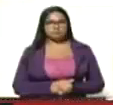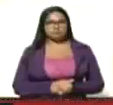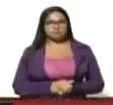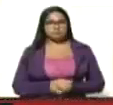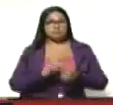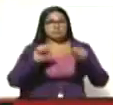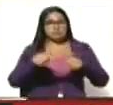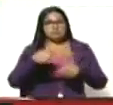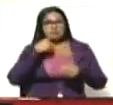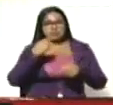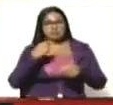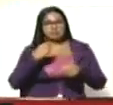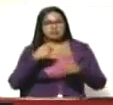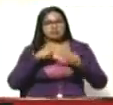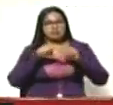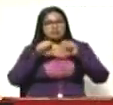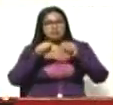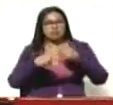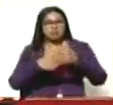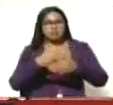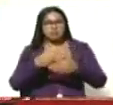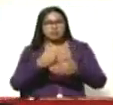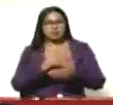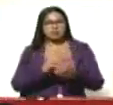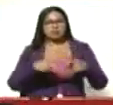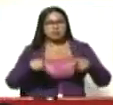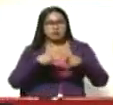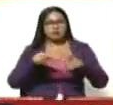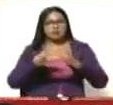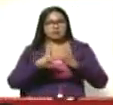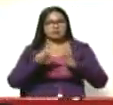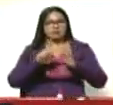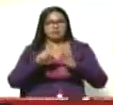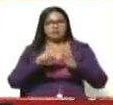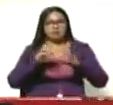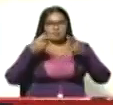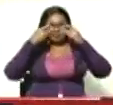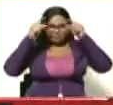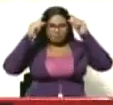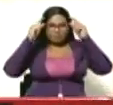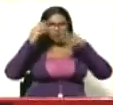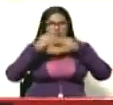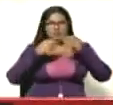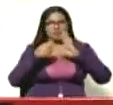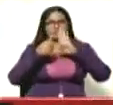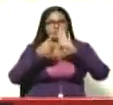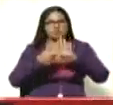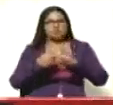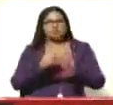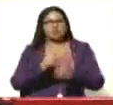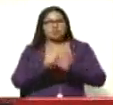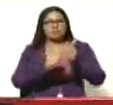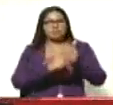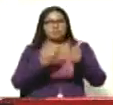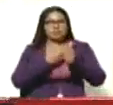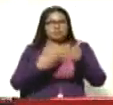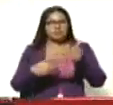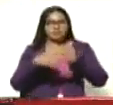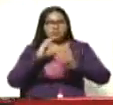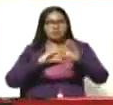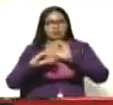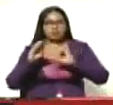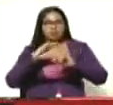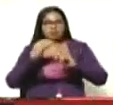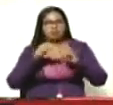Así es, continuamos en el auditorio del Liceo Andrés Bello. En este momento realiza su intervención el vicepresidente de